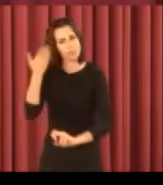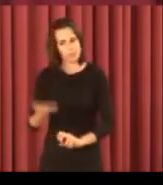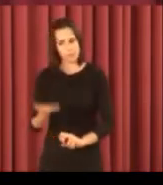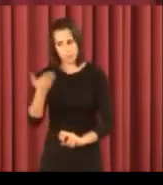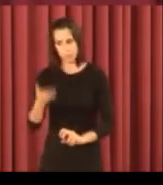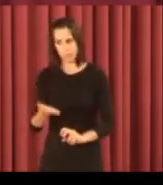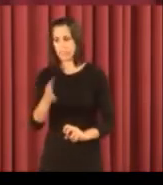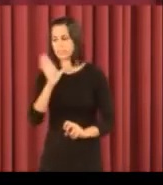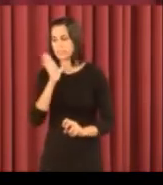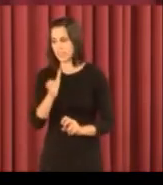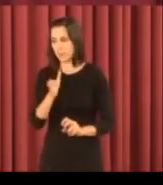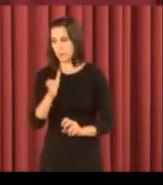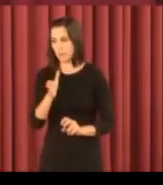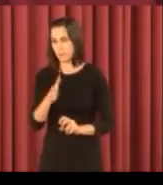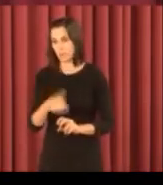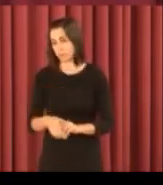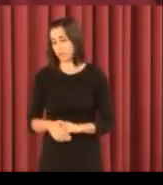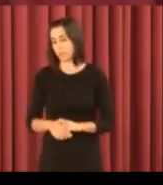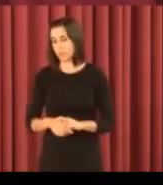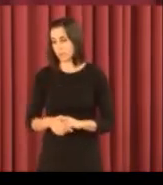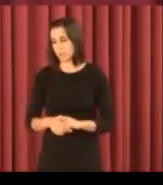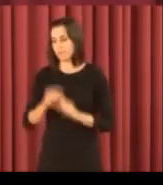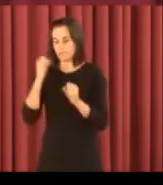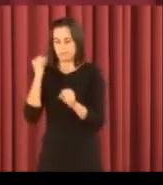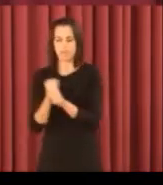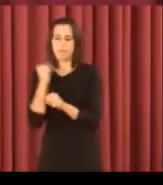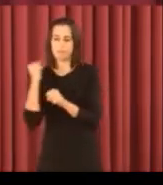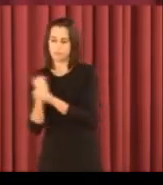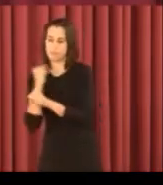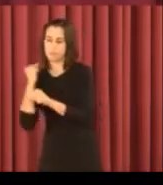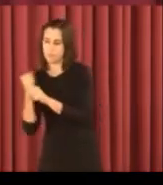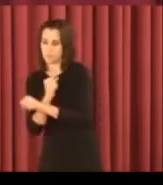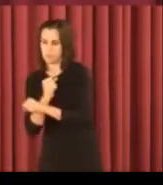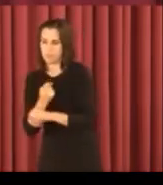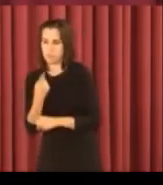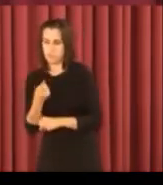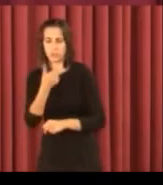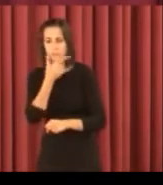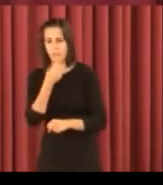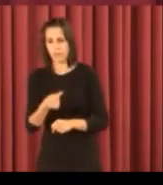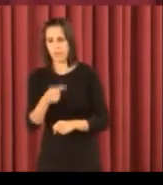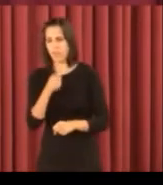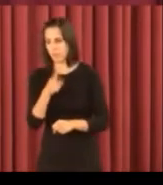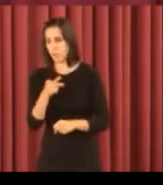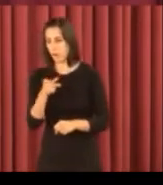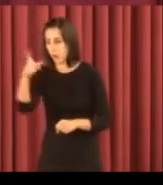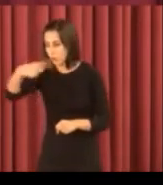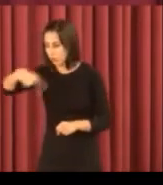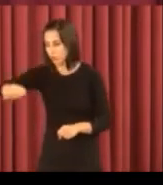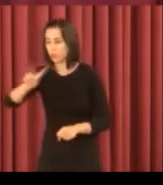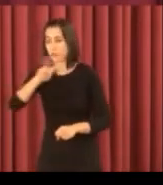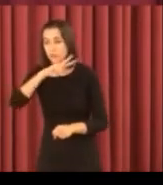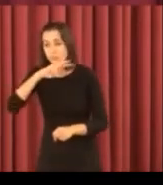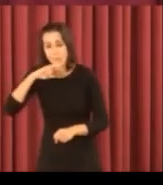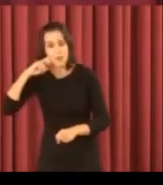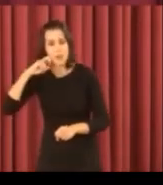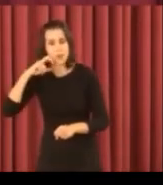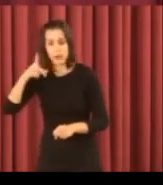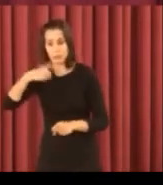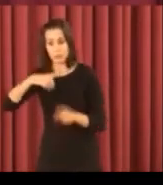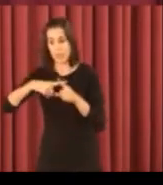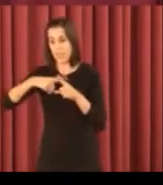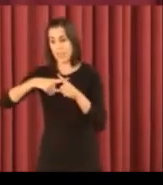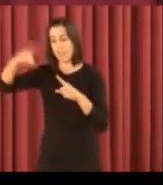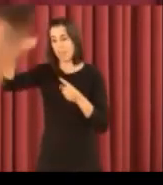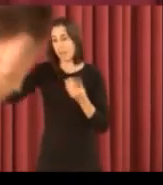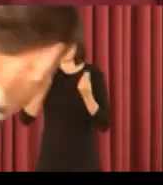internacional gracias al deporte. Me resultó sencillo porque siempre dice que no valoramos los de Logroño el gran nivel de